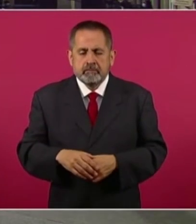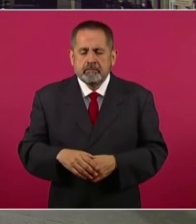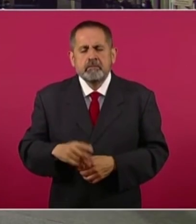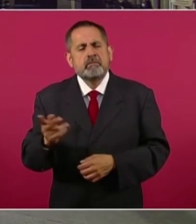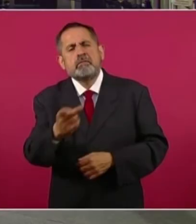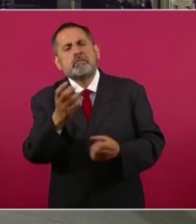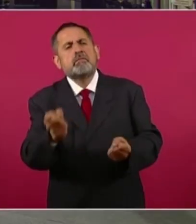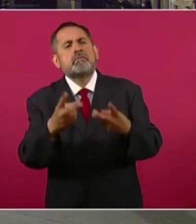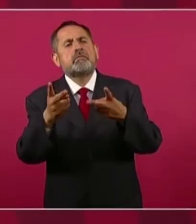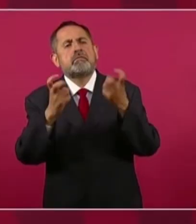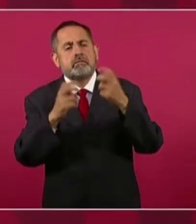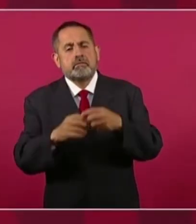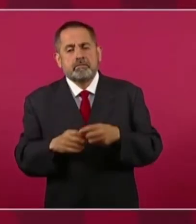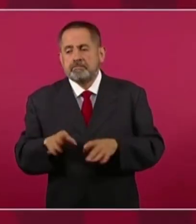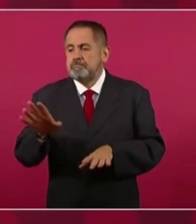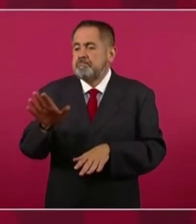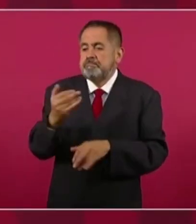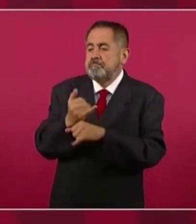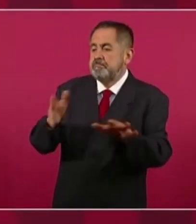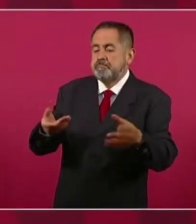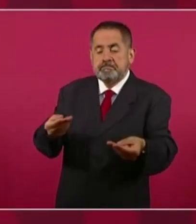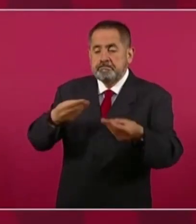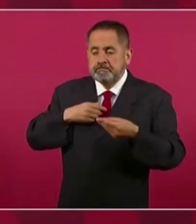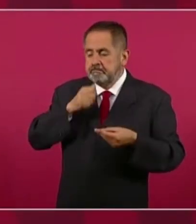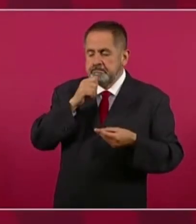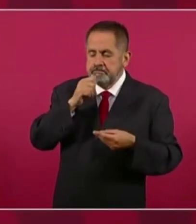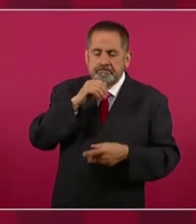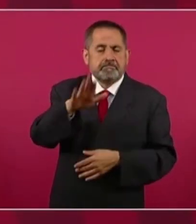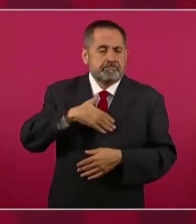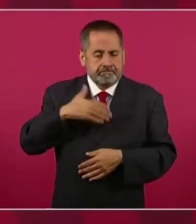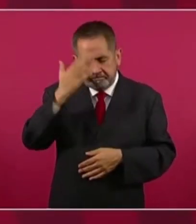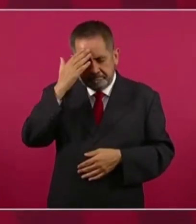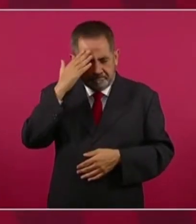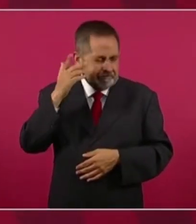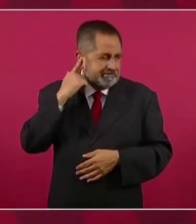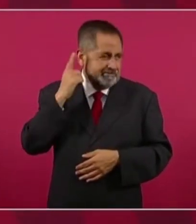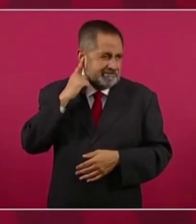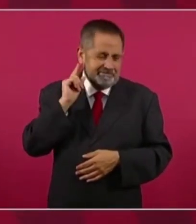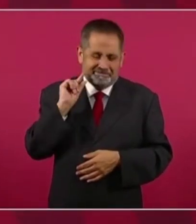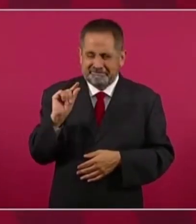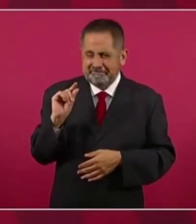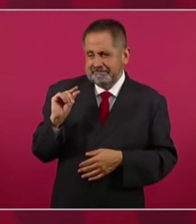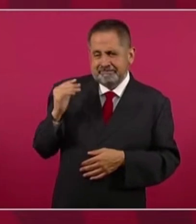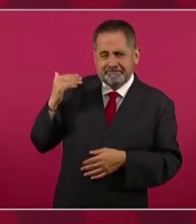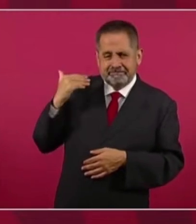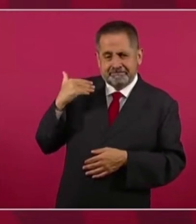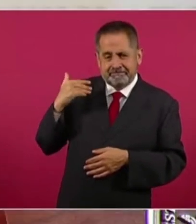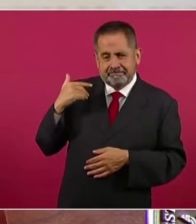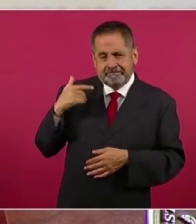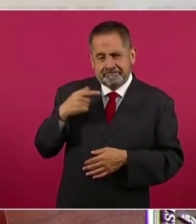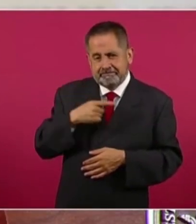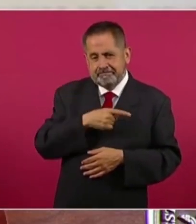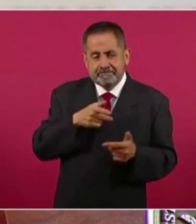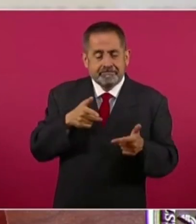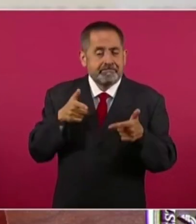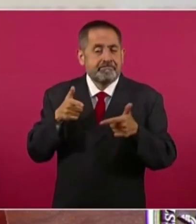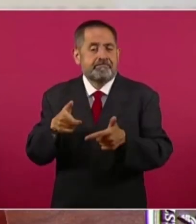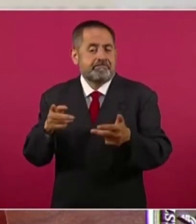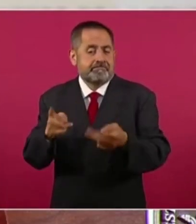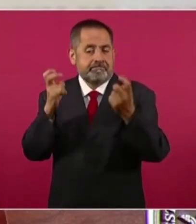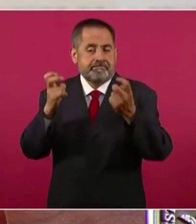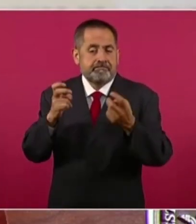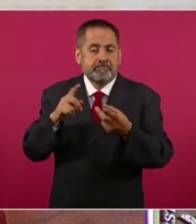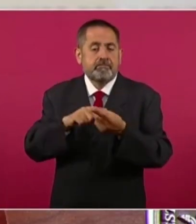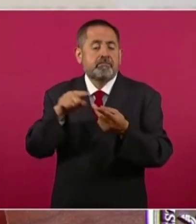información. Conozco de uno de hace relativamente poco que se dio en una